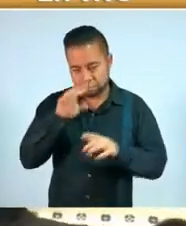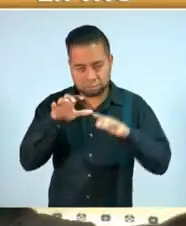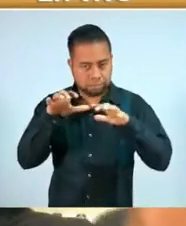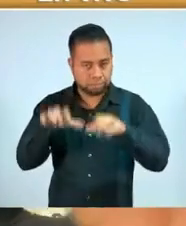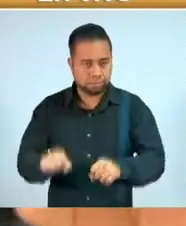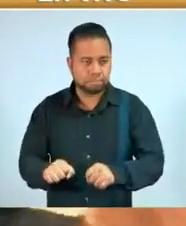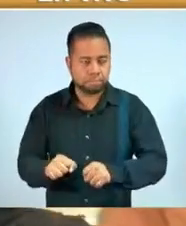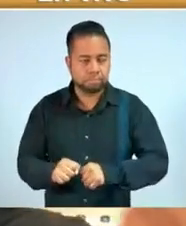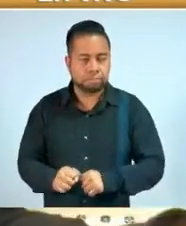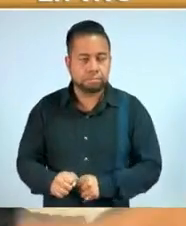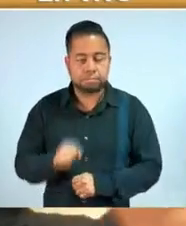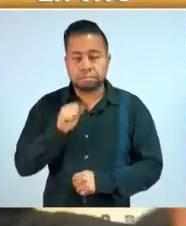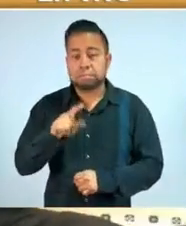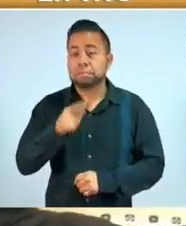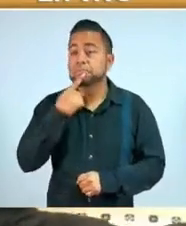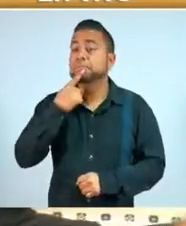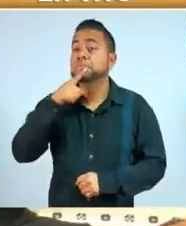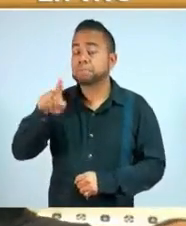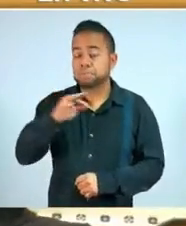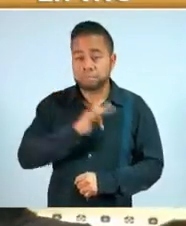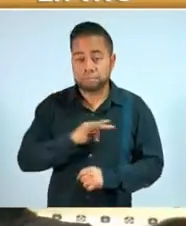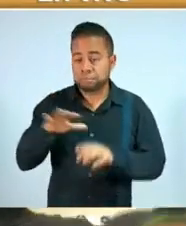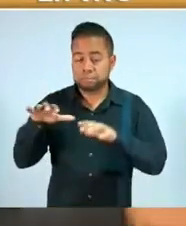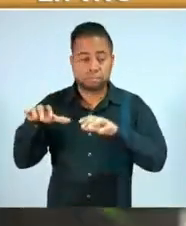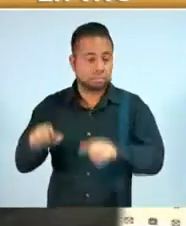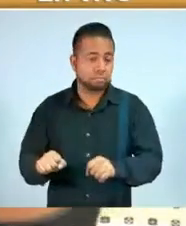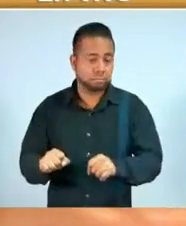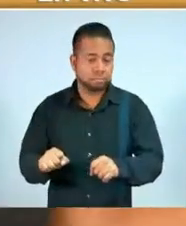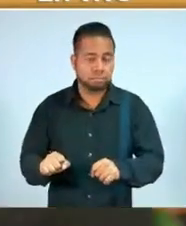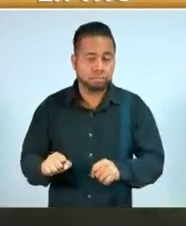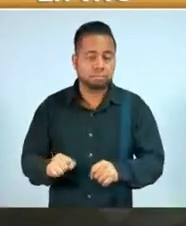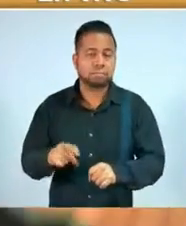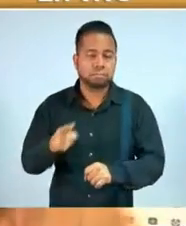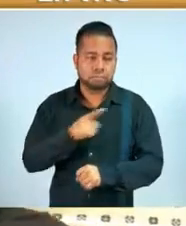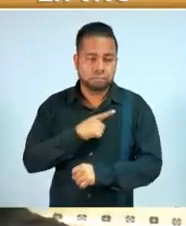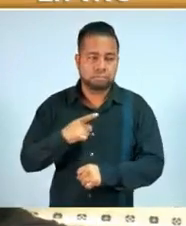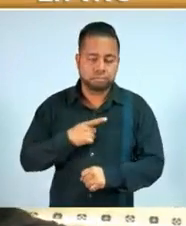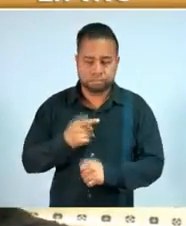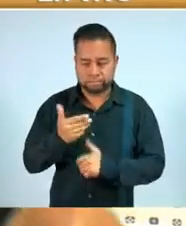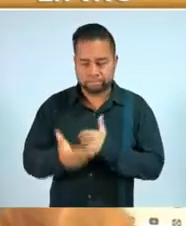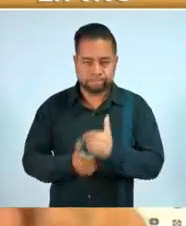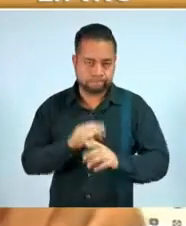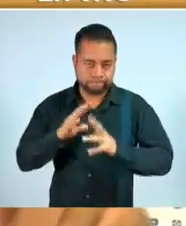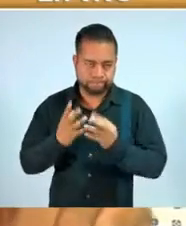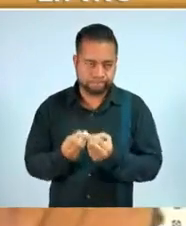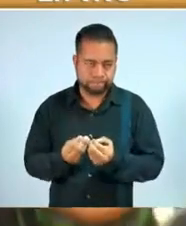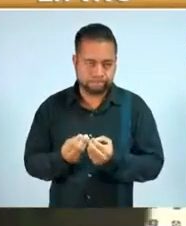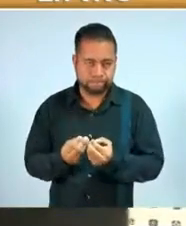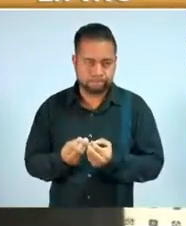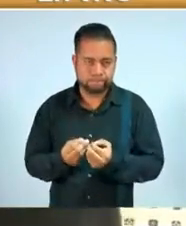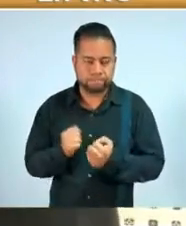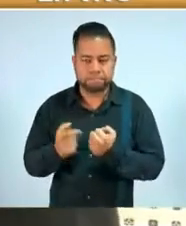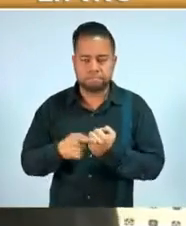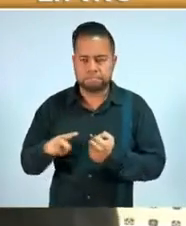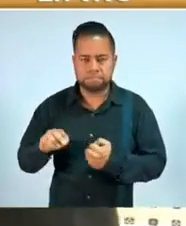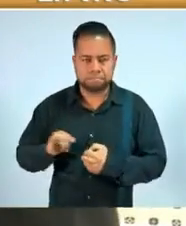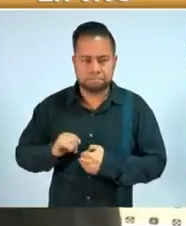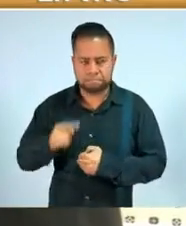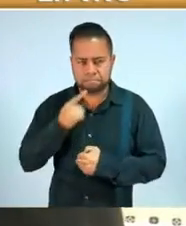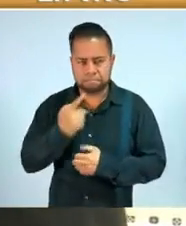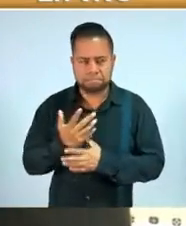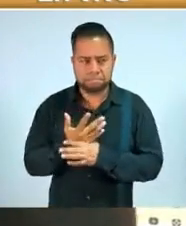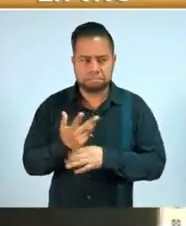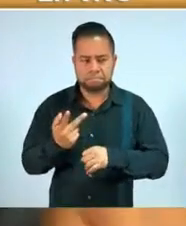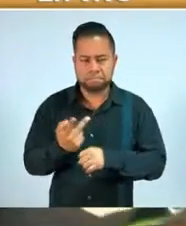detenciones, ¿no? Y de las denuncias, poder llegar a detenciones, vamos. Pero sí tenemos que tener el esquema completo, vamos. Algo que se me hizo interesante, que usted menciona el